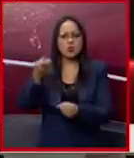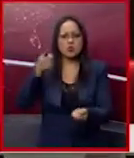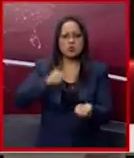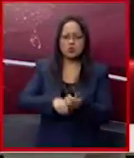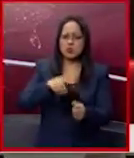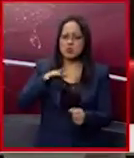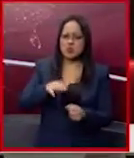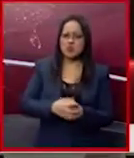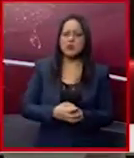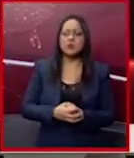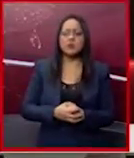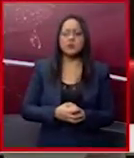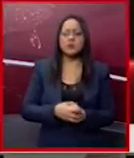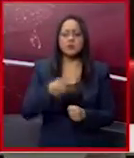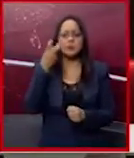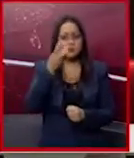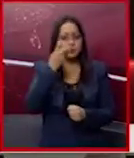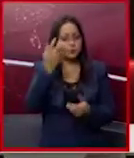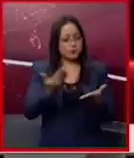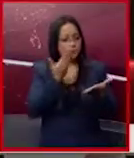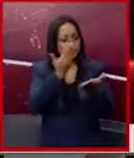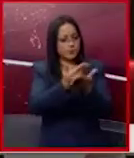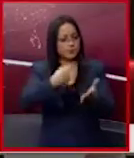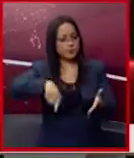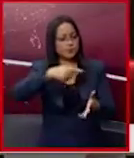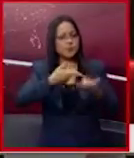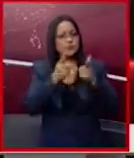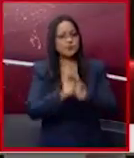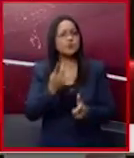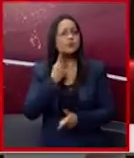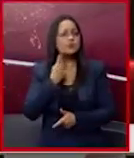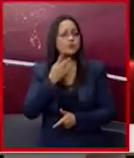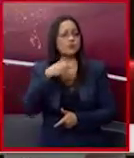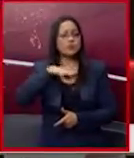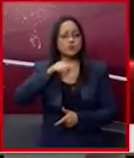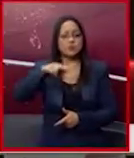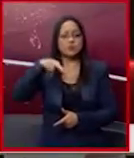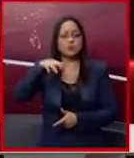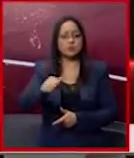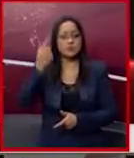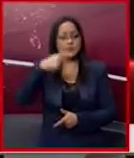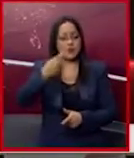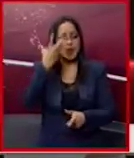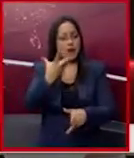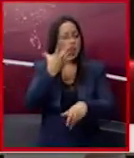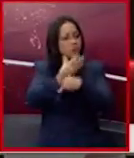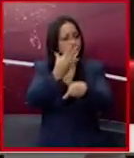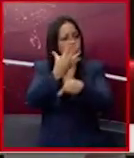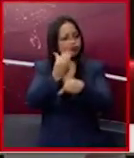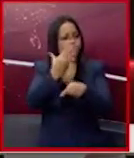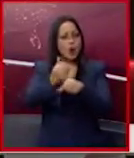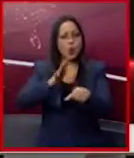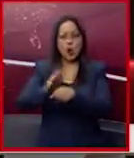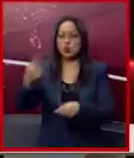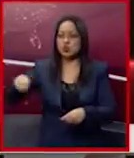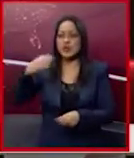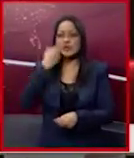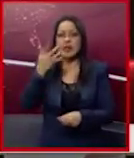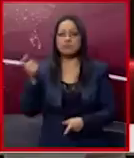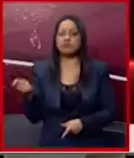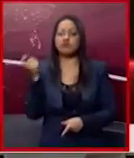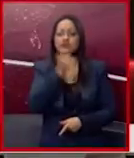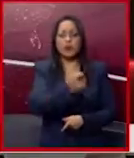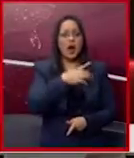insaculación. Esa es la propuesta de Morena para subsanar el dedazo que intentan con